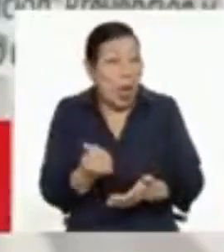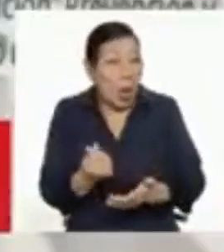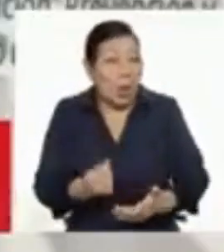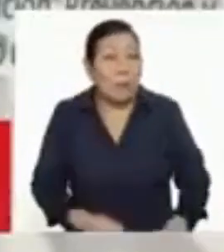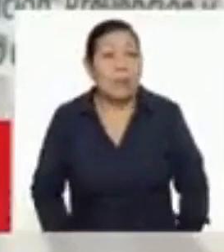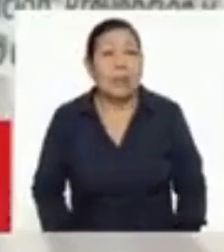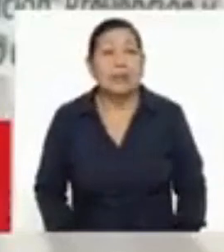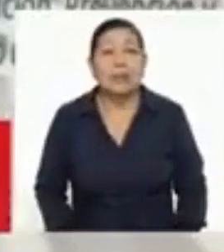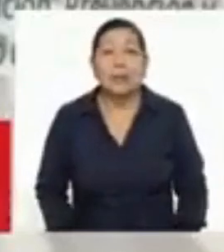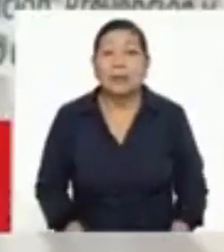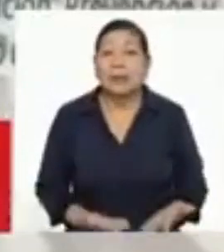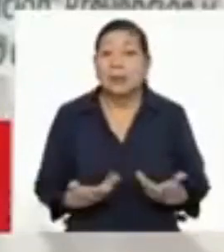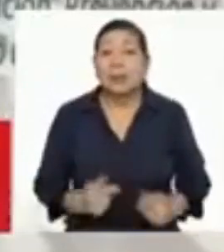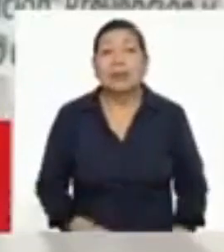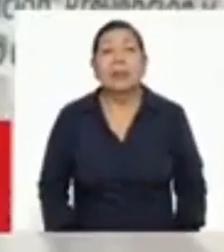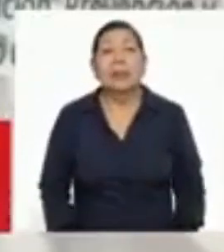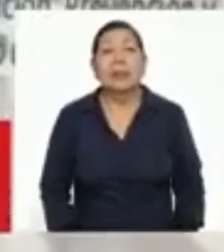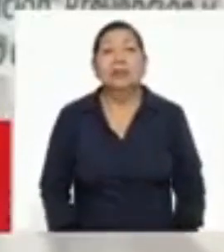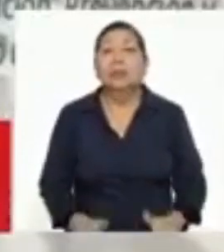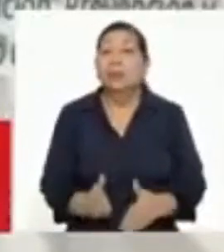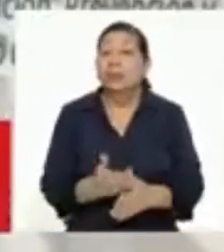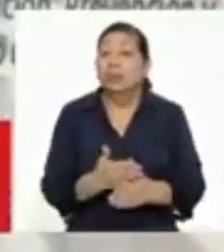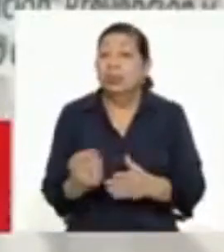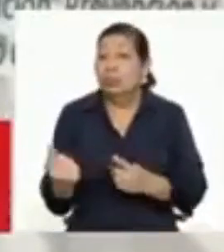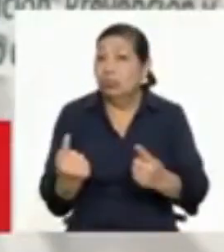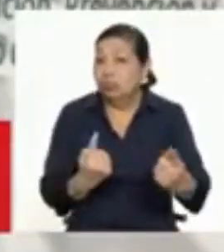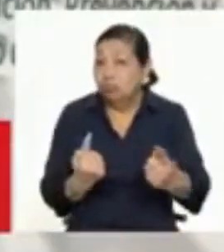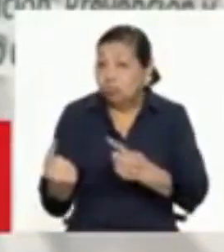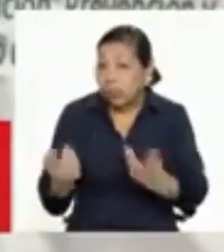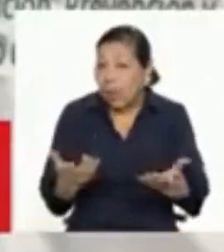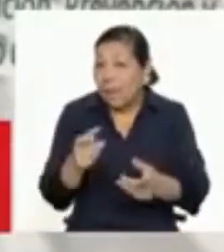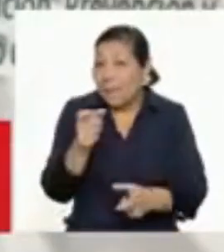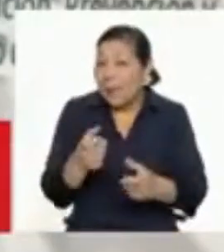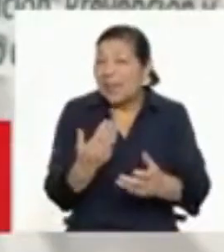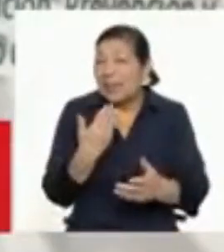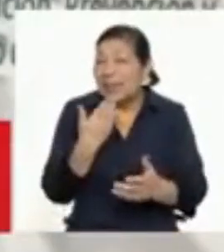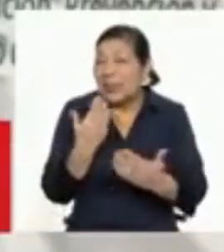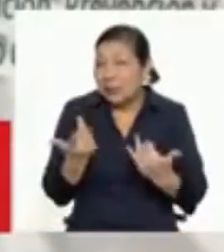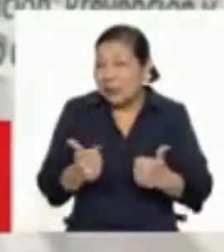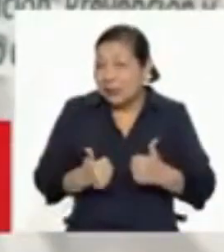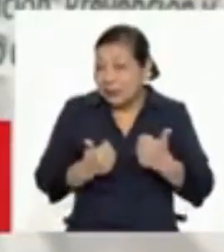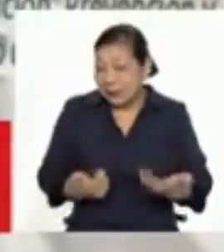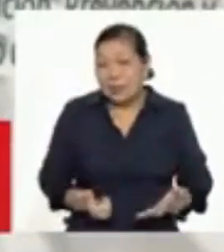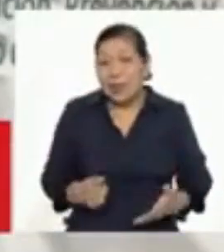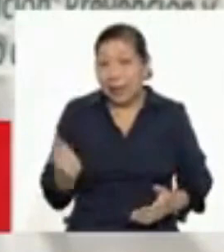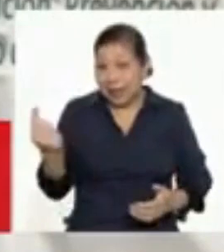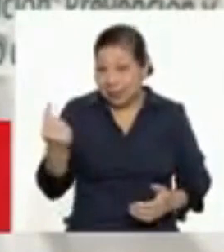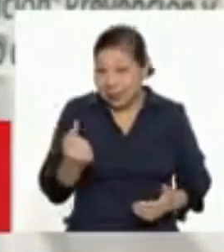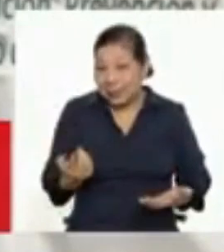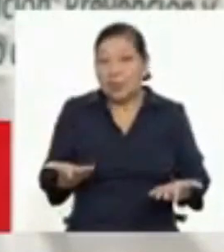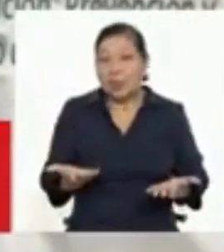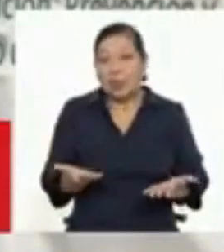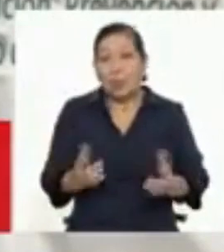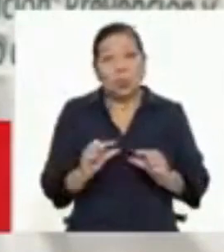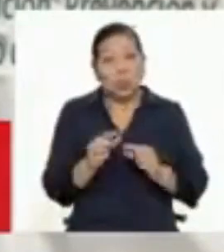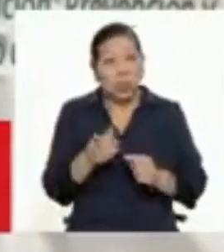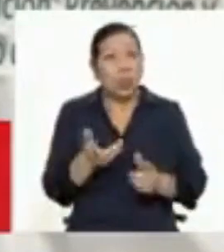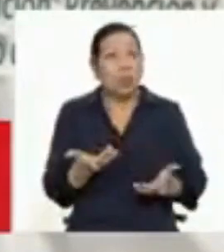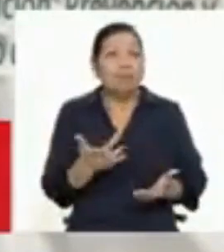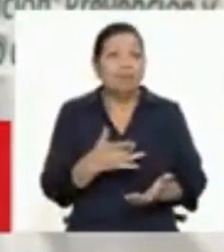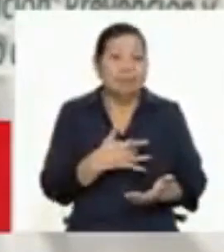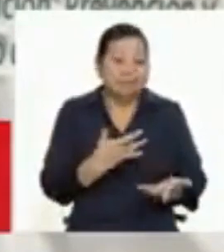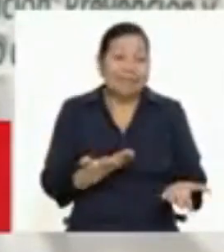El riesgo se mide de acuerdo a la participación de las personas que se encuentran en la parte, ahí viene la parte de susceptibilidad,